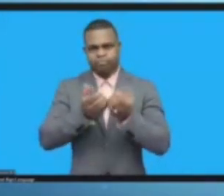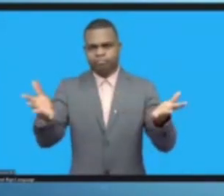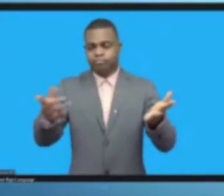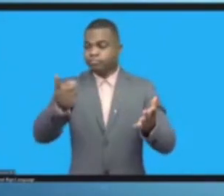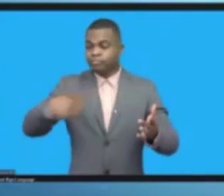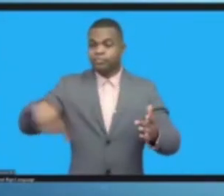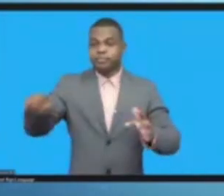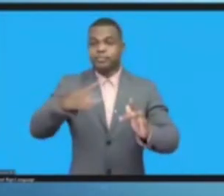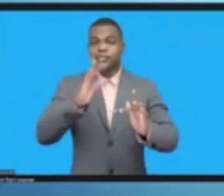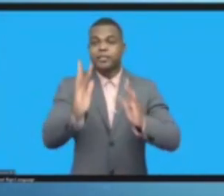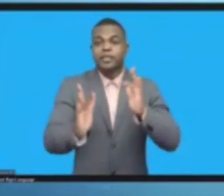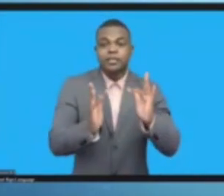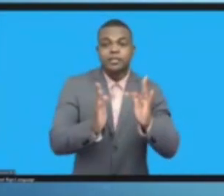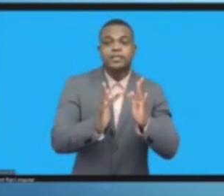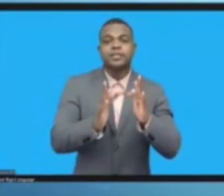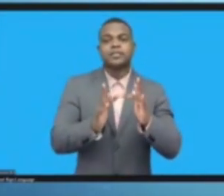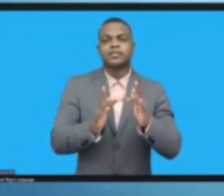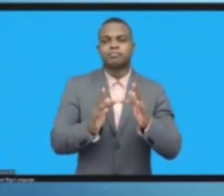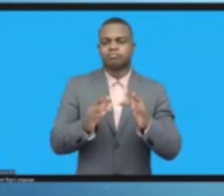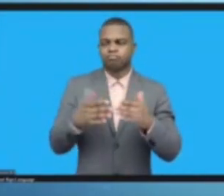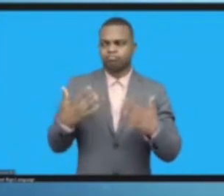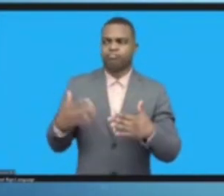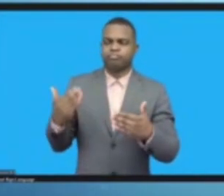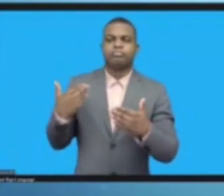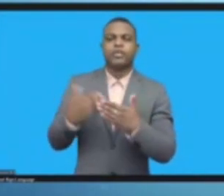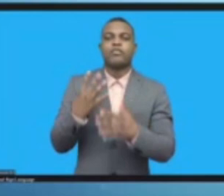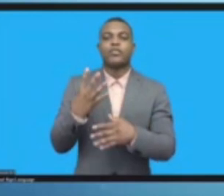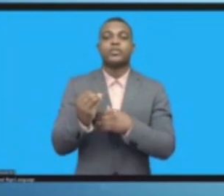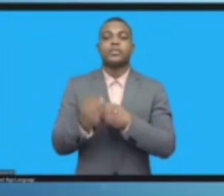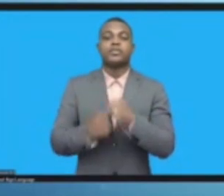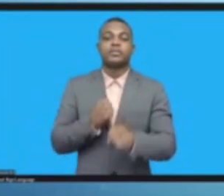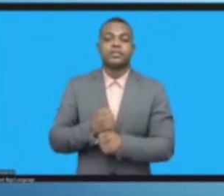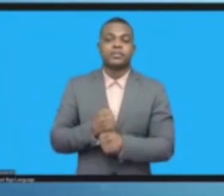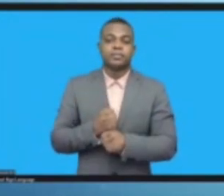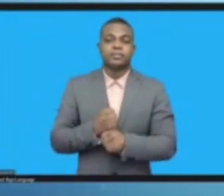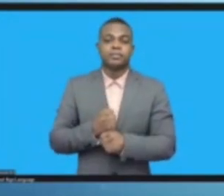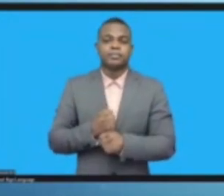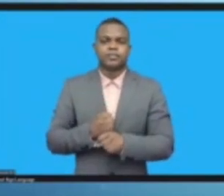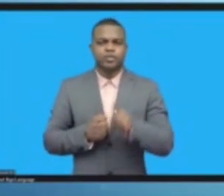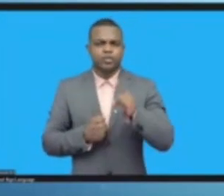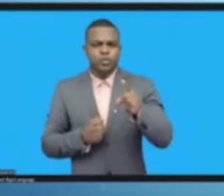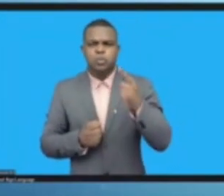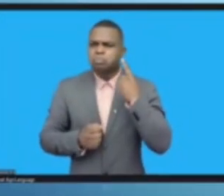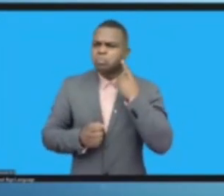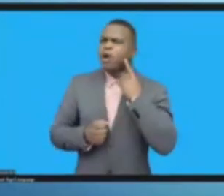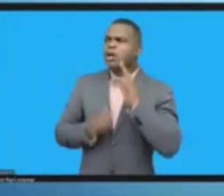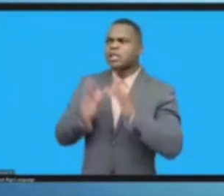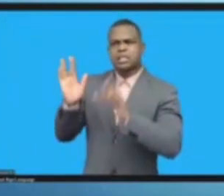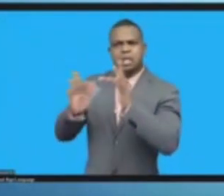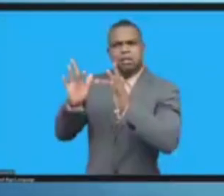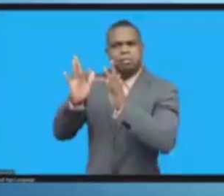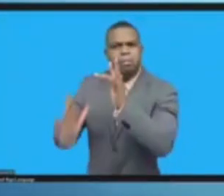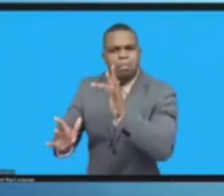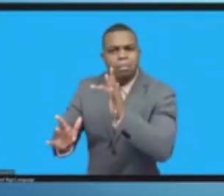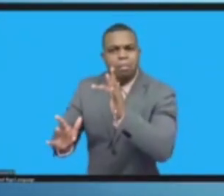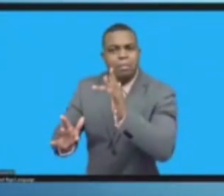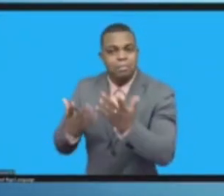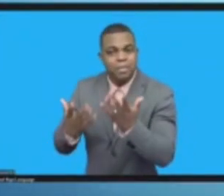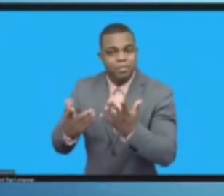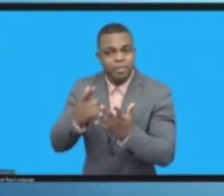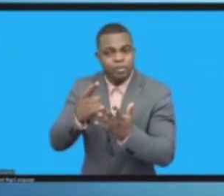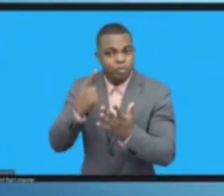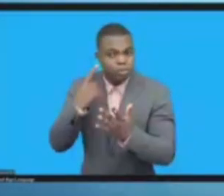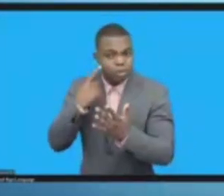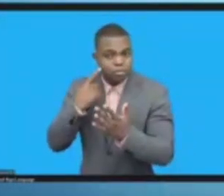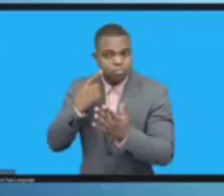nunca decimos que el Internet total se cayó porque fue diseñada por personas inteligentes porque garantizaron que no